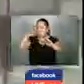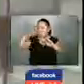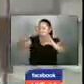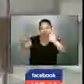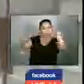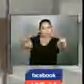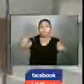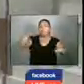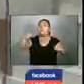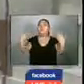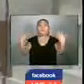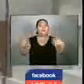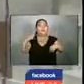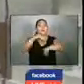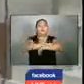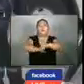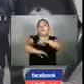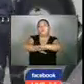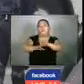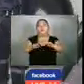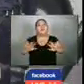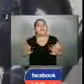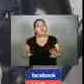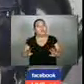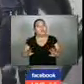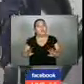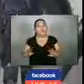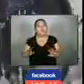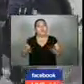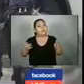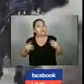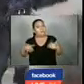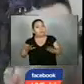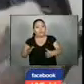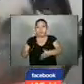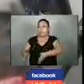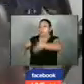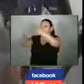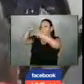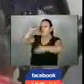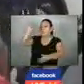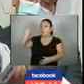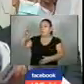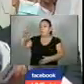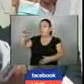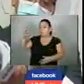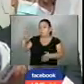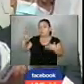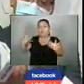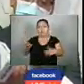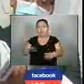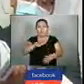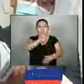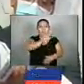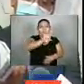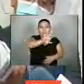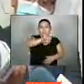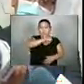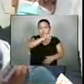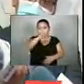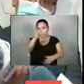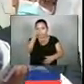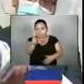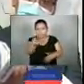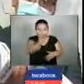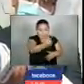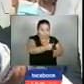otra cantidad de detenidos, pero y ya la fiscalía ha logrado que de esos 45.000